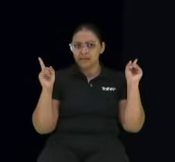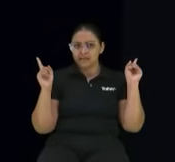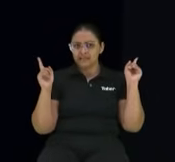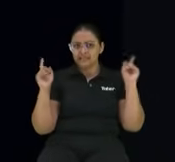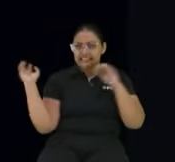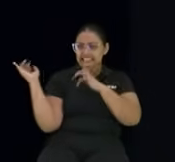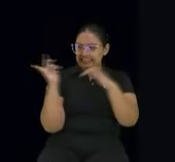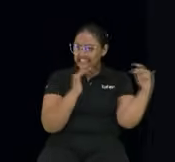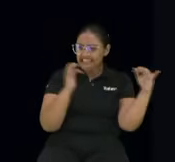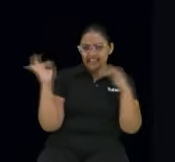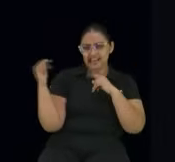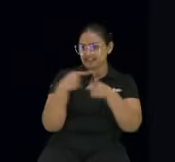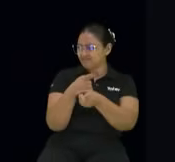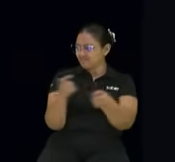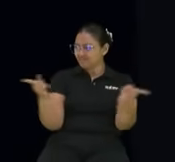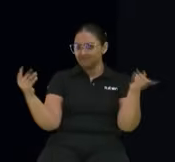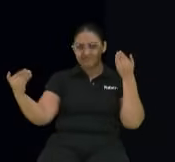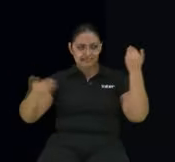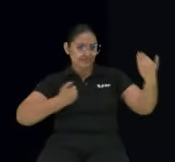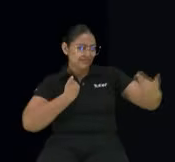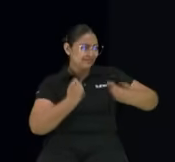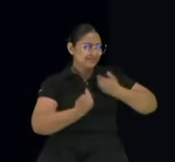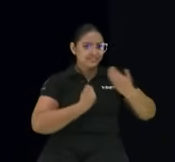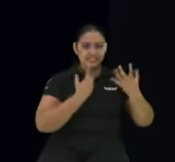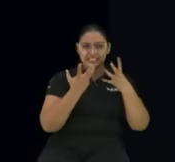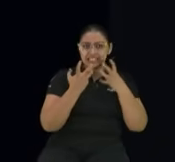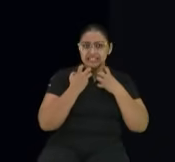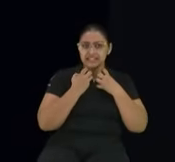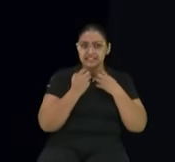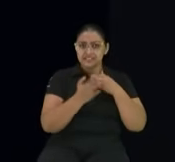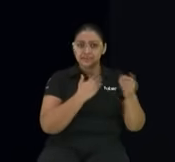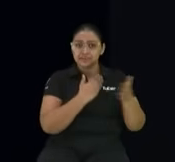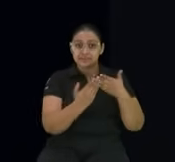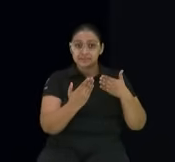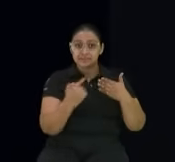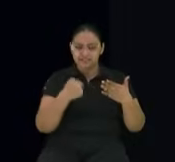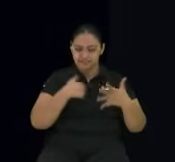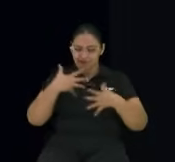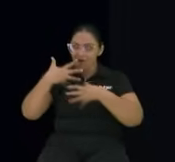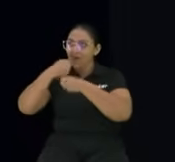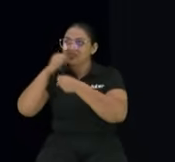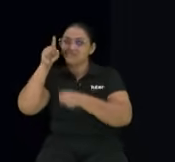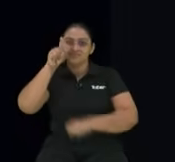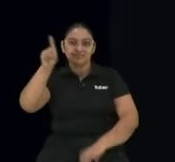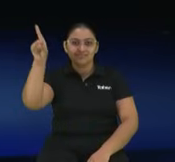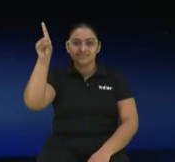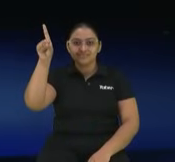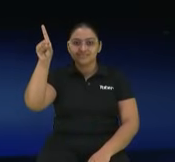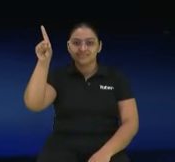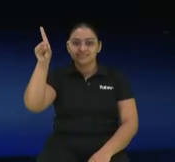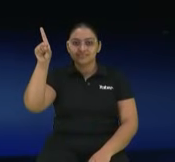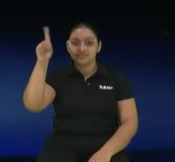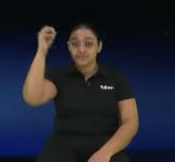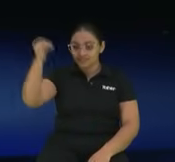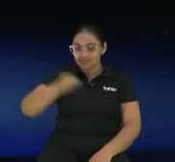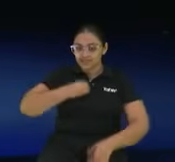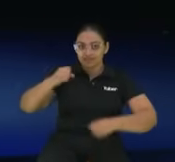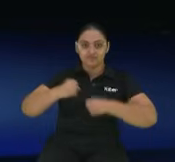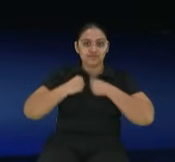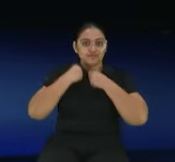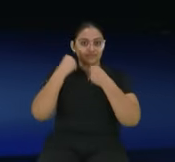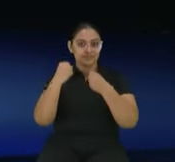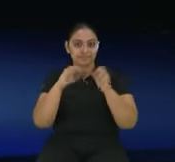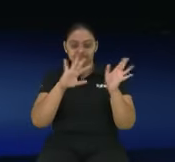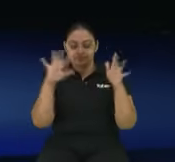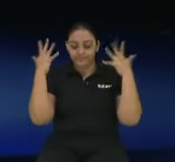guerras alguien dice amén esa palabra el día de hoy usted no necesita motivación neces está fortaleza la fortaleza viene de bueno Gloria